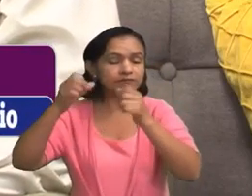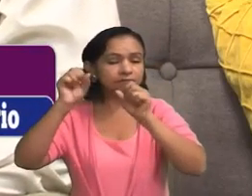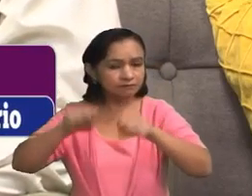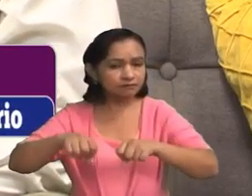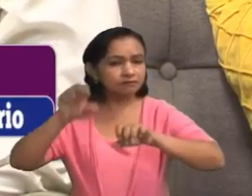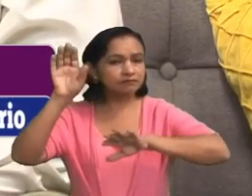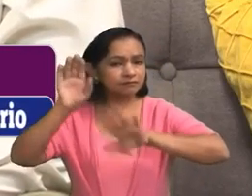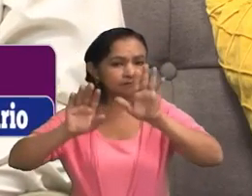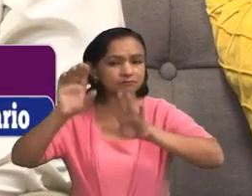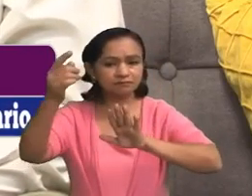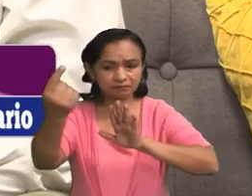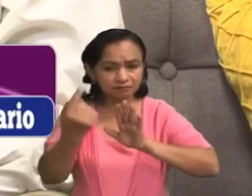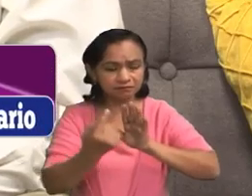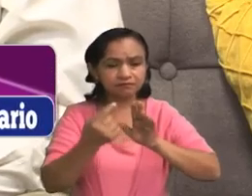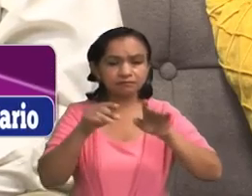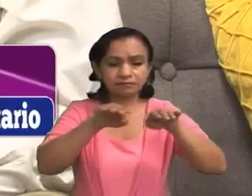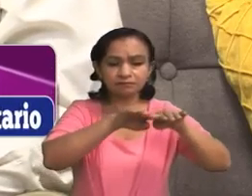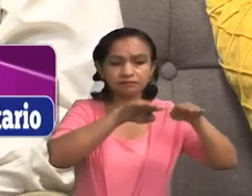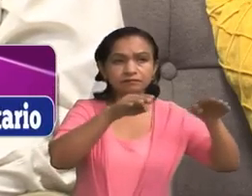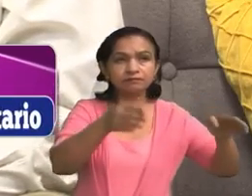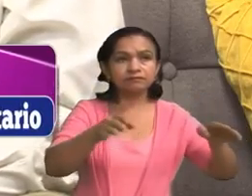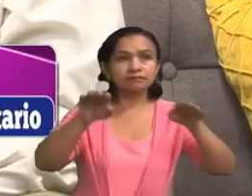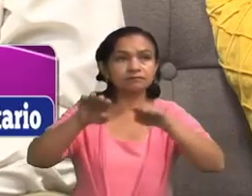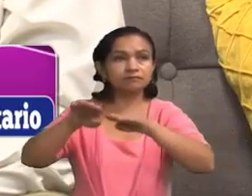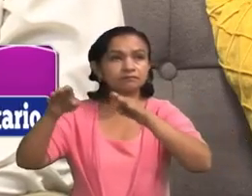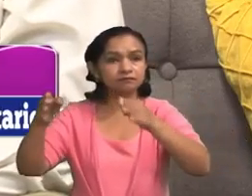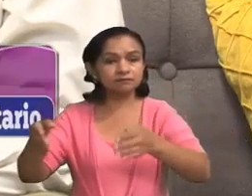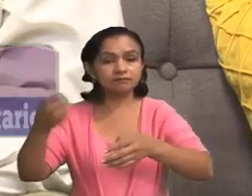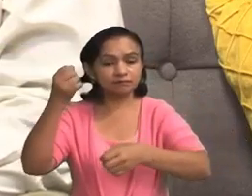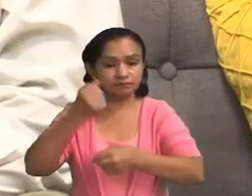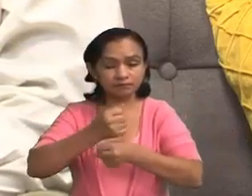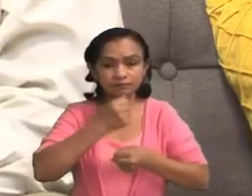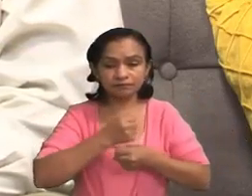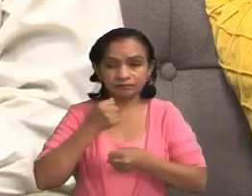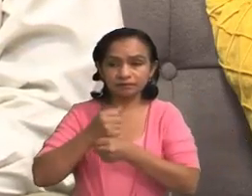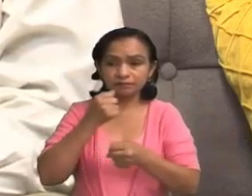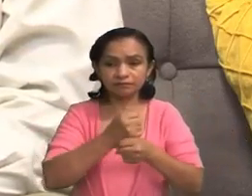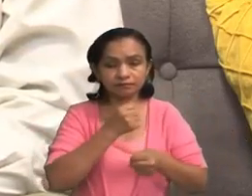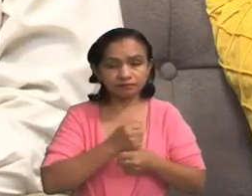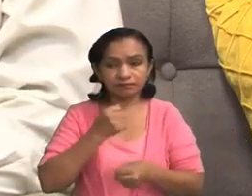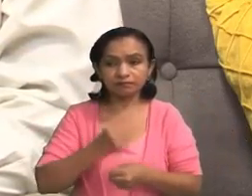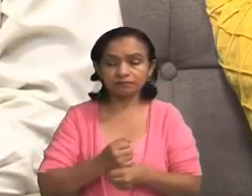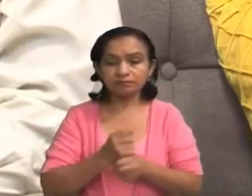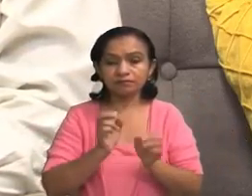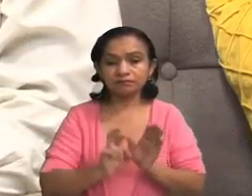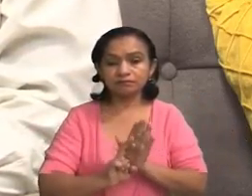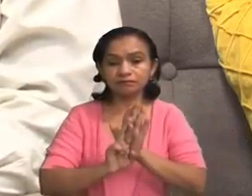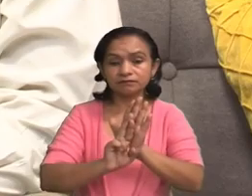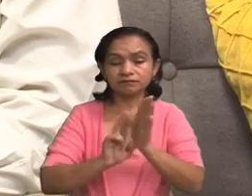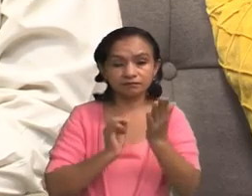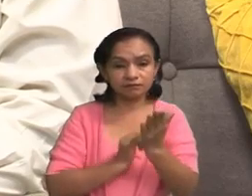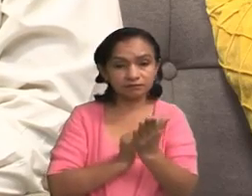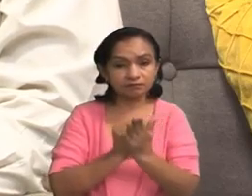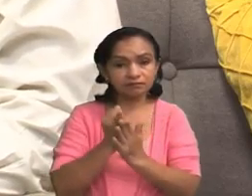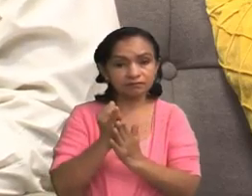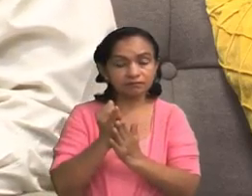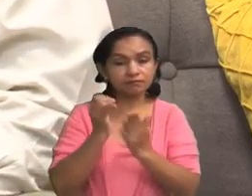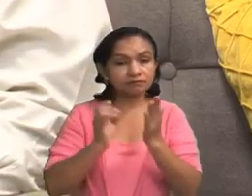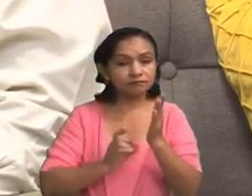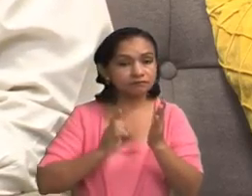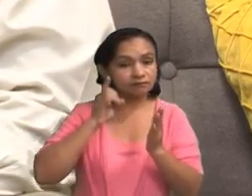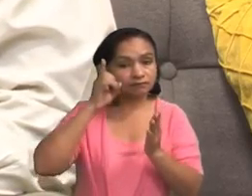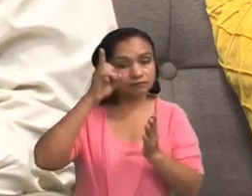participar. En las mesas de trabajo donde se van a presentar los resultados de investigación o los avances